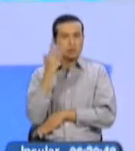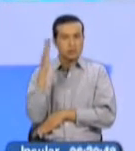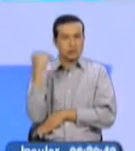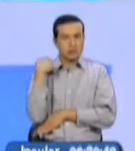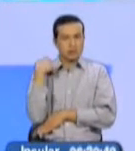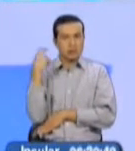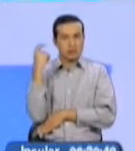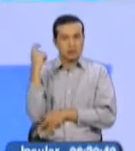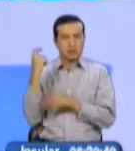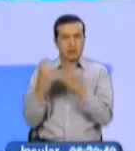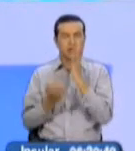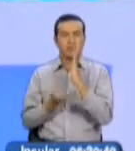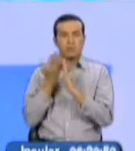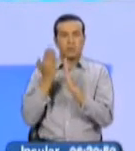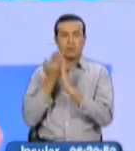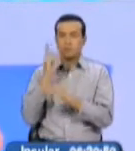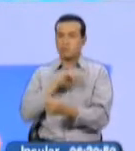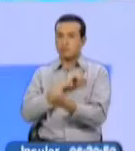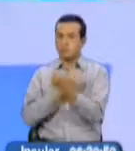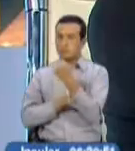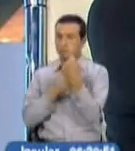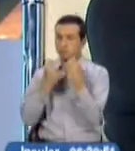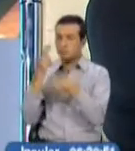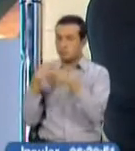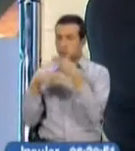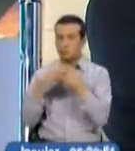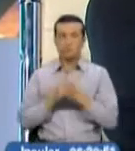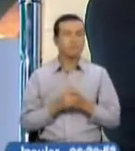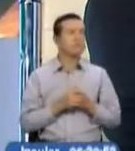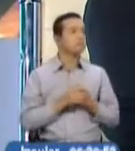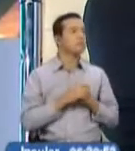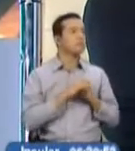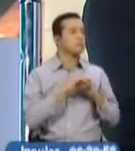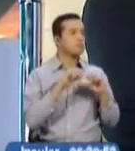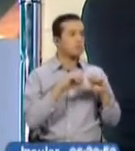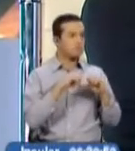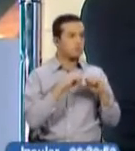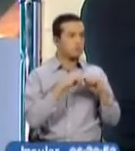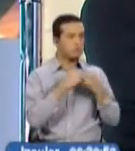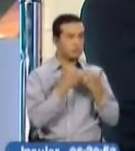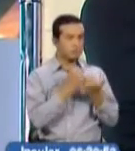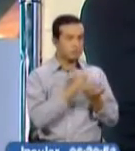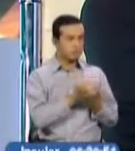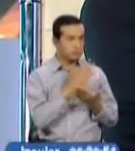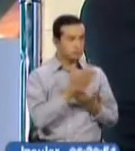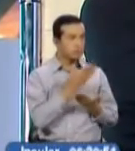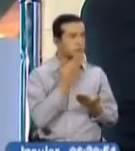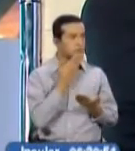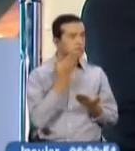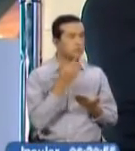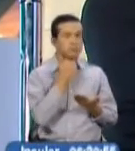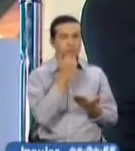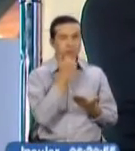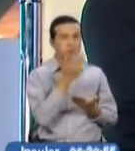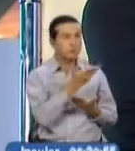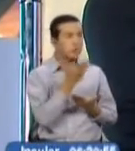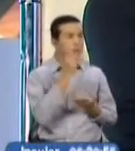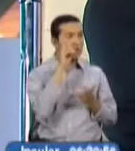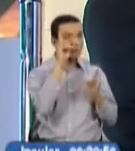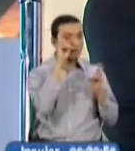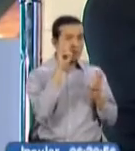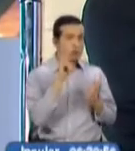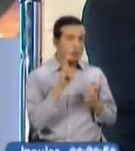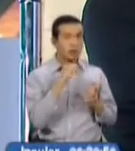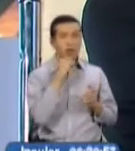que fortalecer el emprendimiento y esto desde la legislación se pretende tener algún tipo